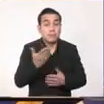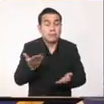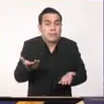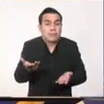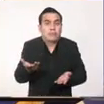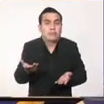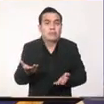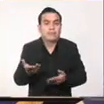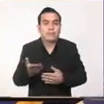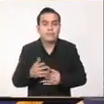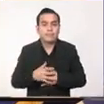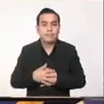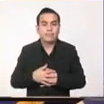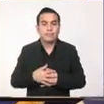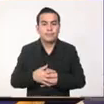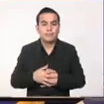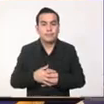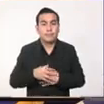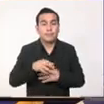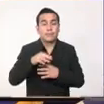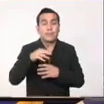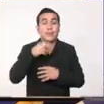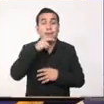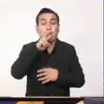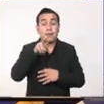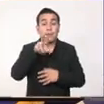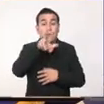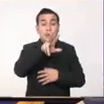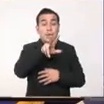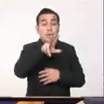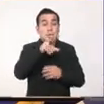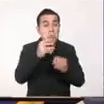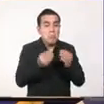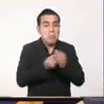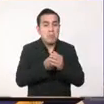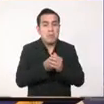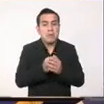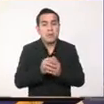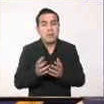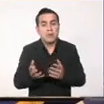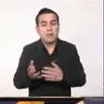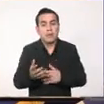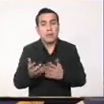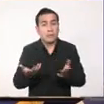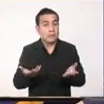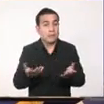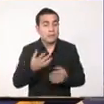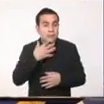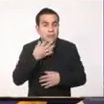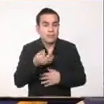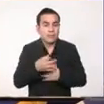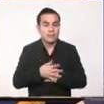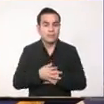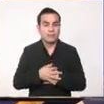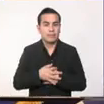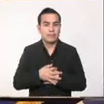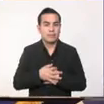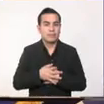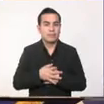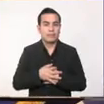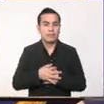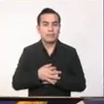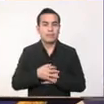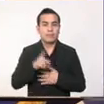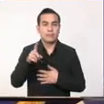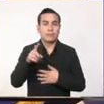residuos. El FMLN tiene 4 diputados, pero 3 por residuos. Arena tiene 14, pero 10 por residuos. Y